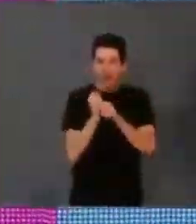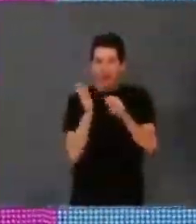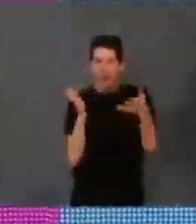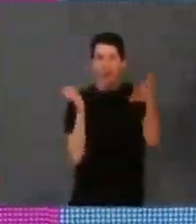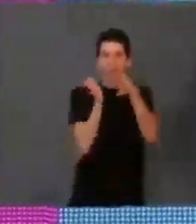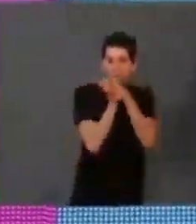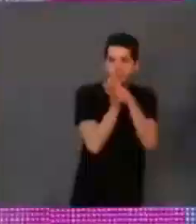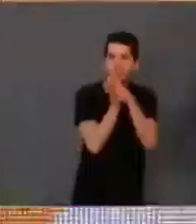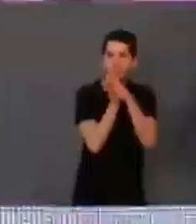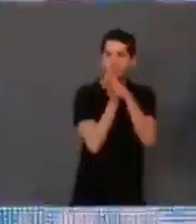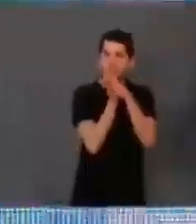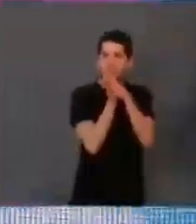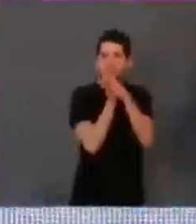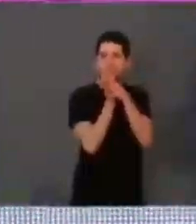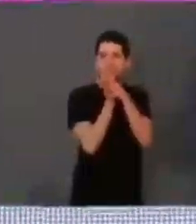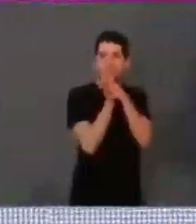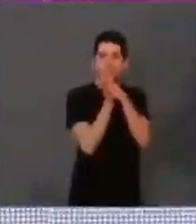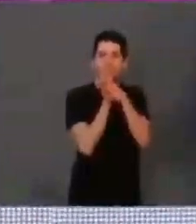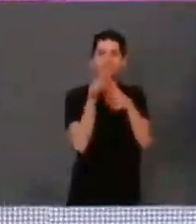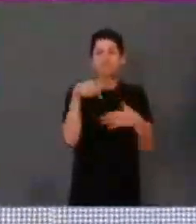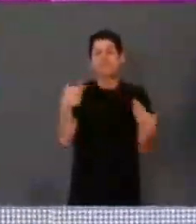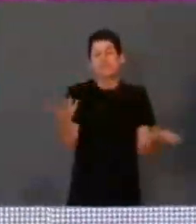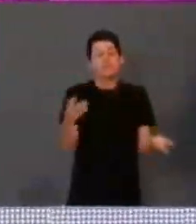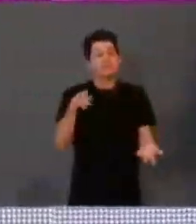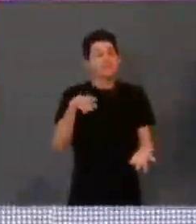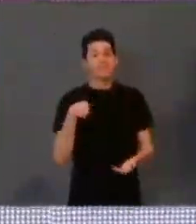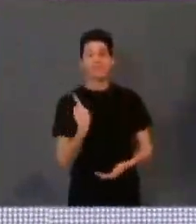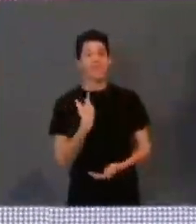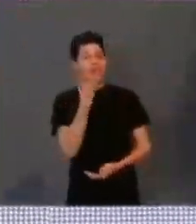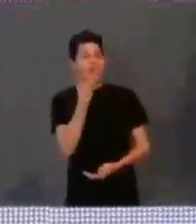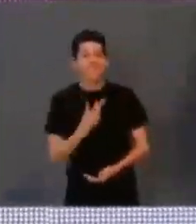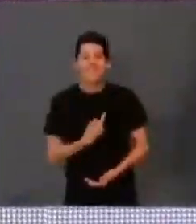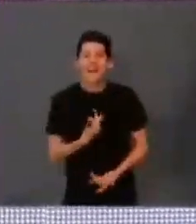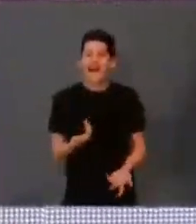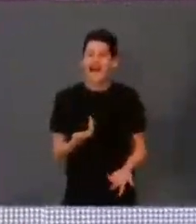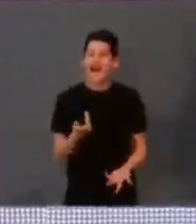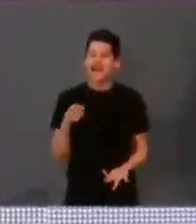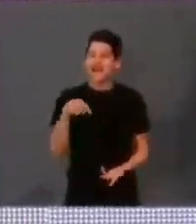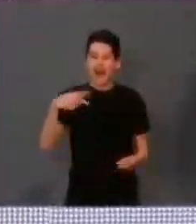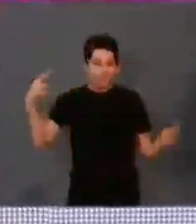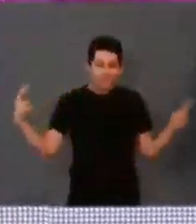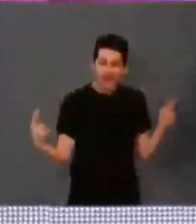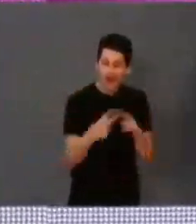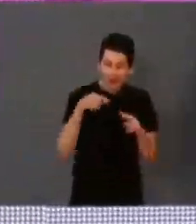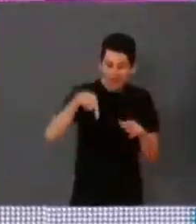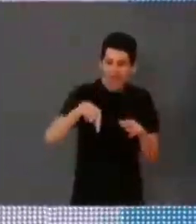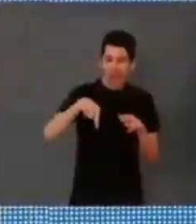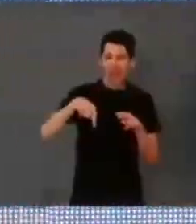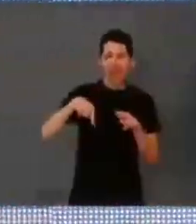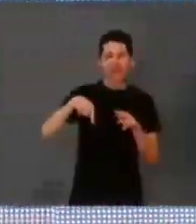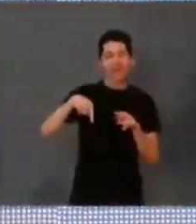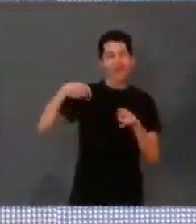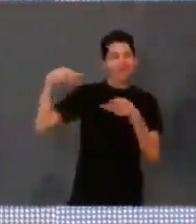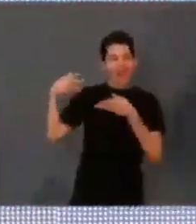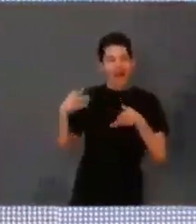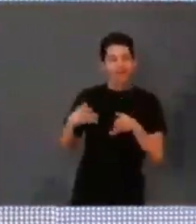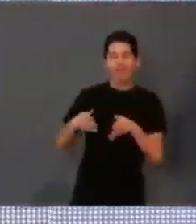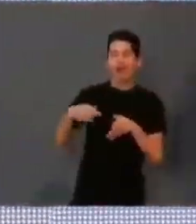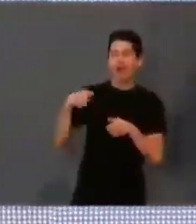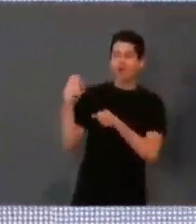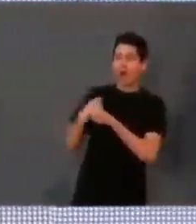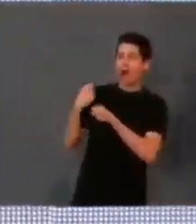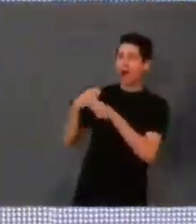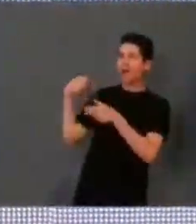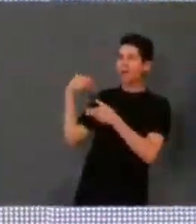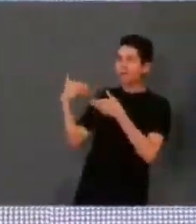nos encanta poder encontrarnos en esta parte del recorrido que venimos realizando y